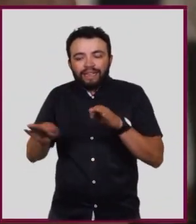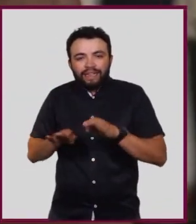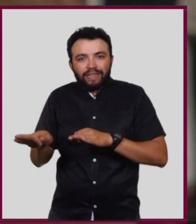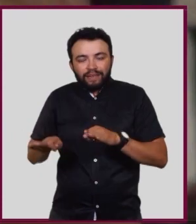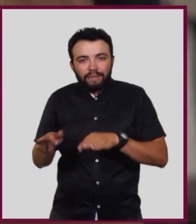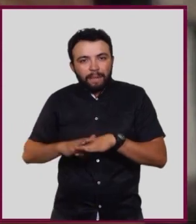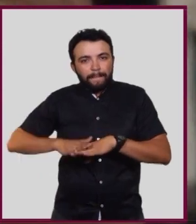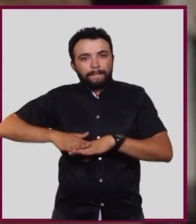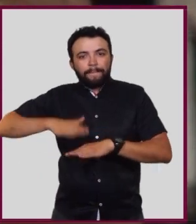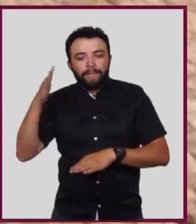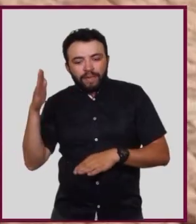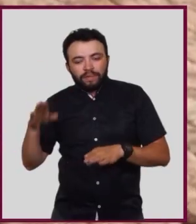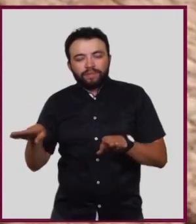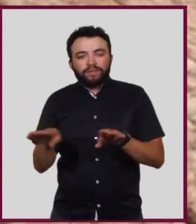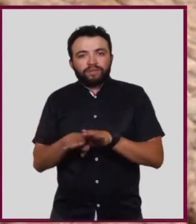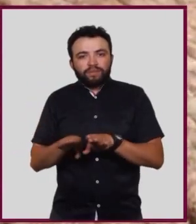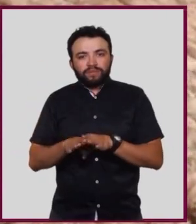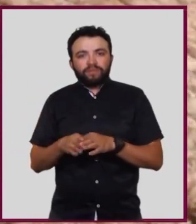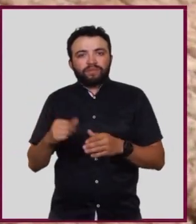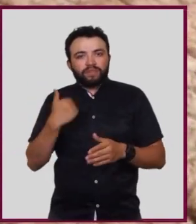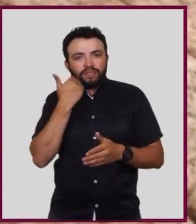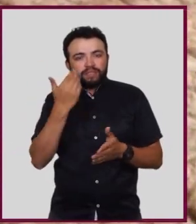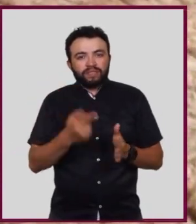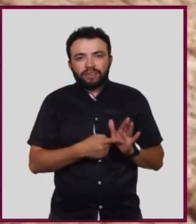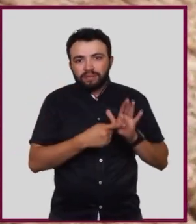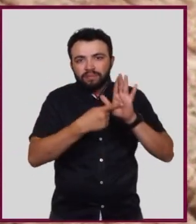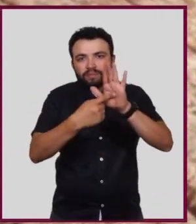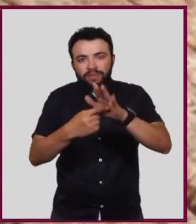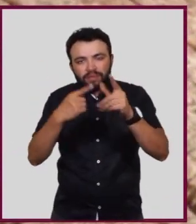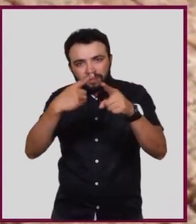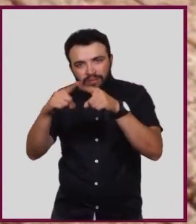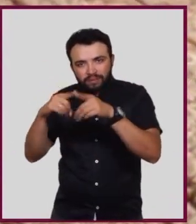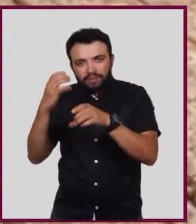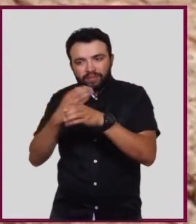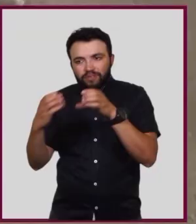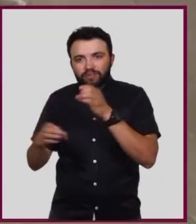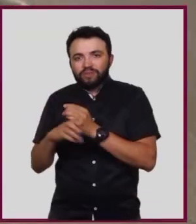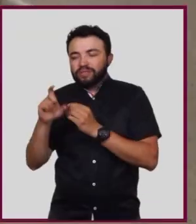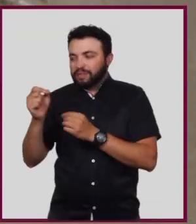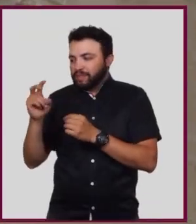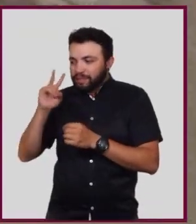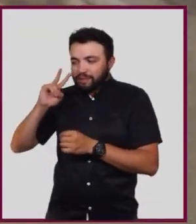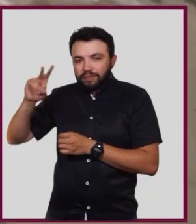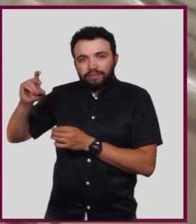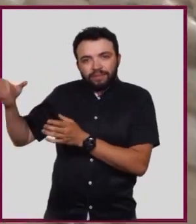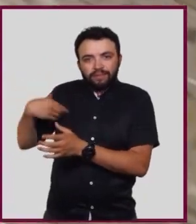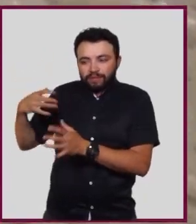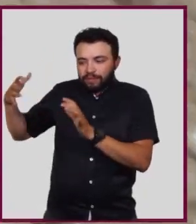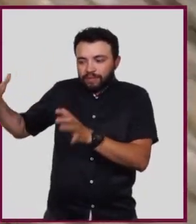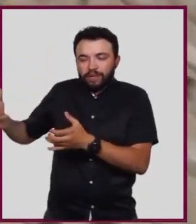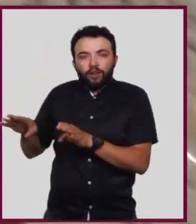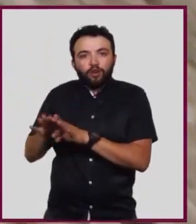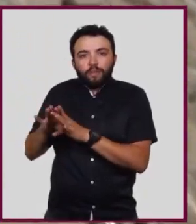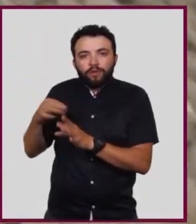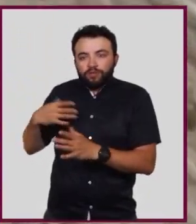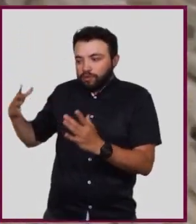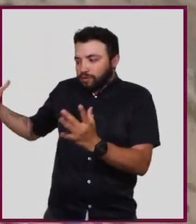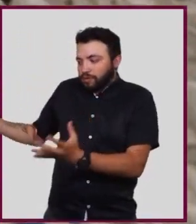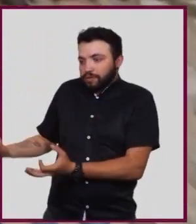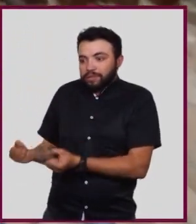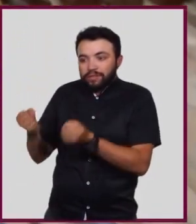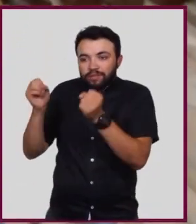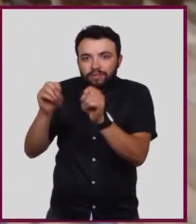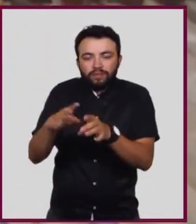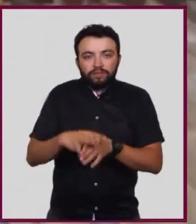encima los nichos de presentación, de presencia, pues era o una galería de